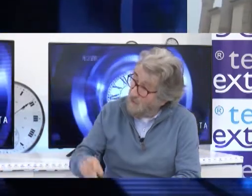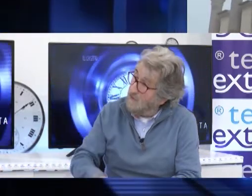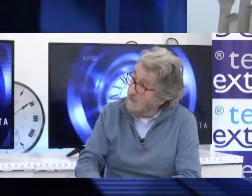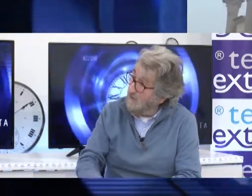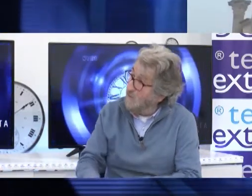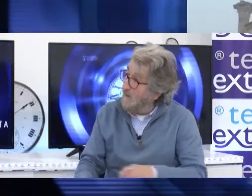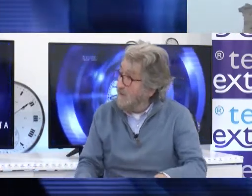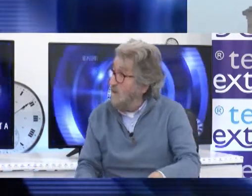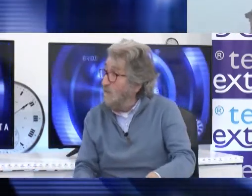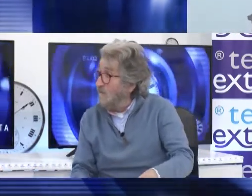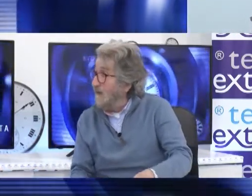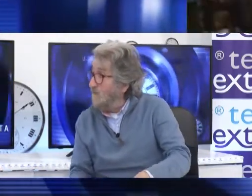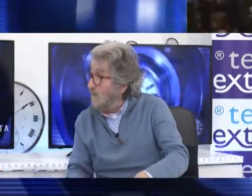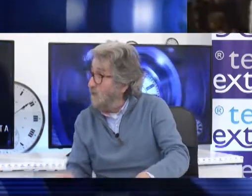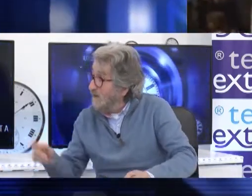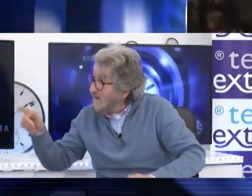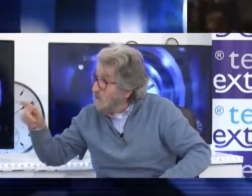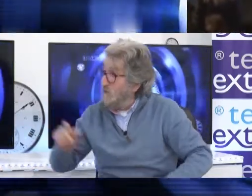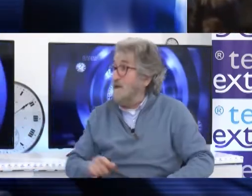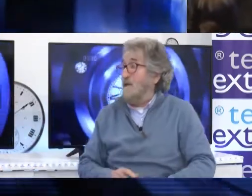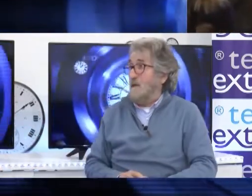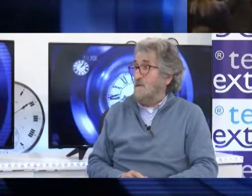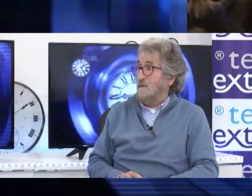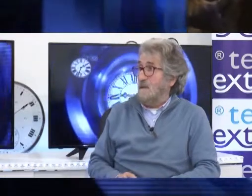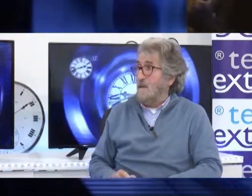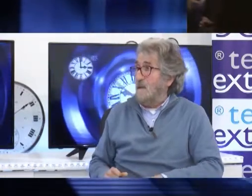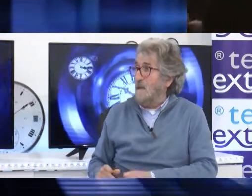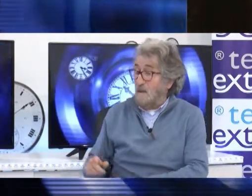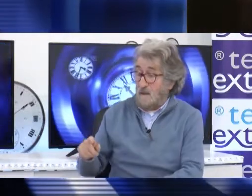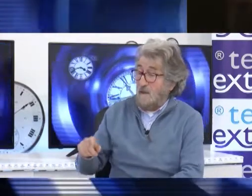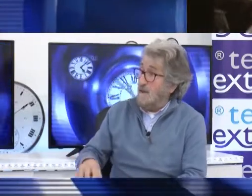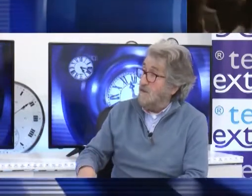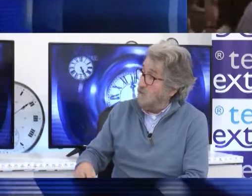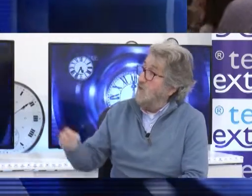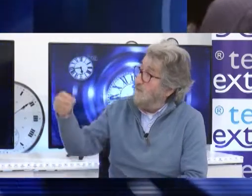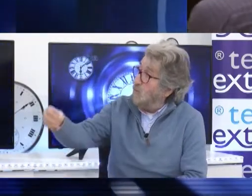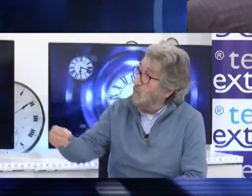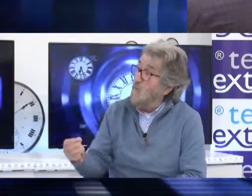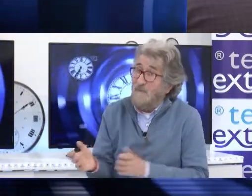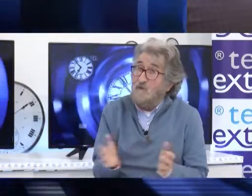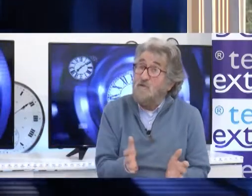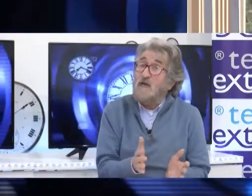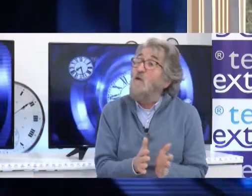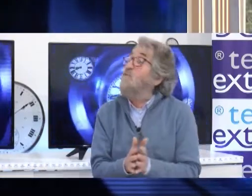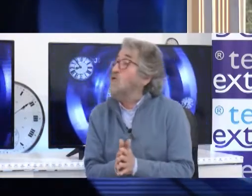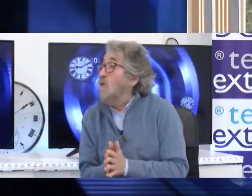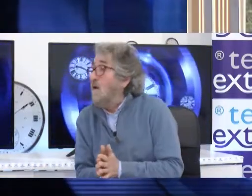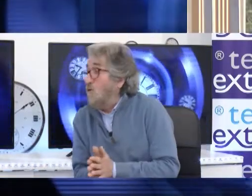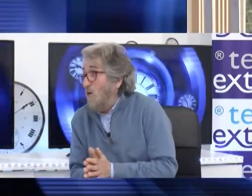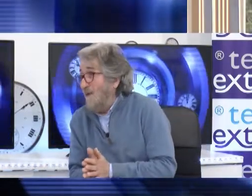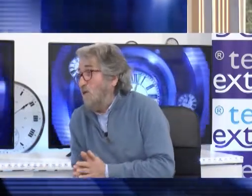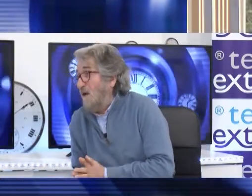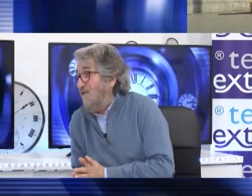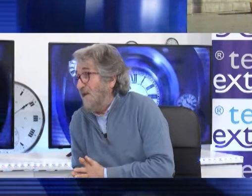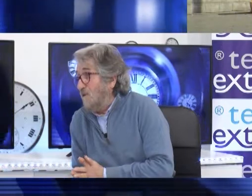la intervención, de, como dije, del gobierno de Lucena en aquel momento y de Dionisio Hernández Gil. Esto se aportó como elemento, se computó